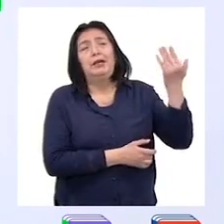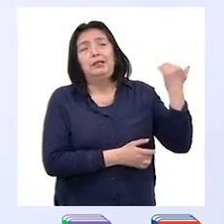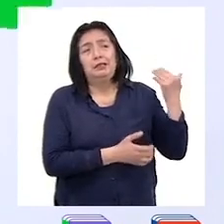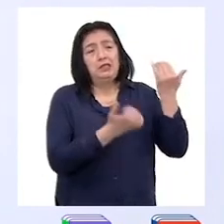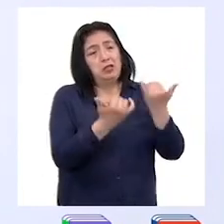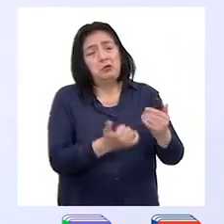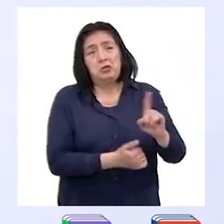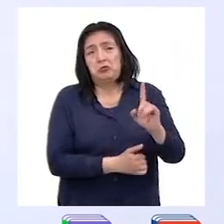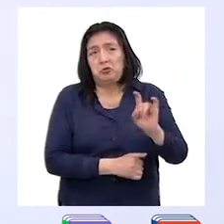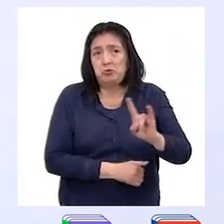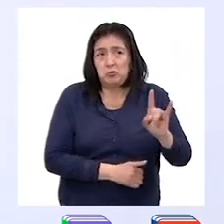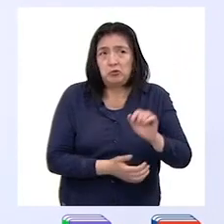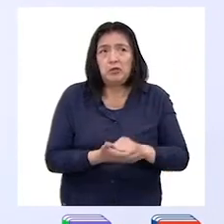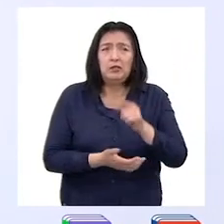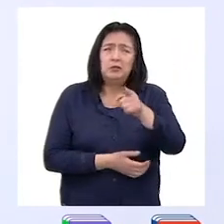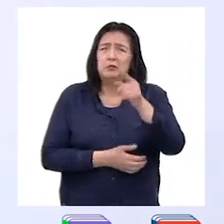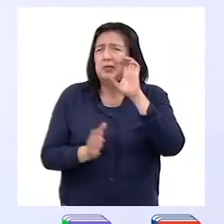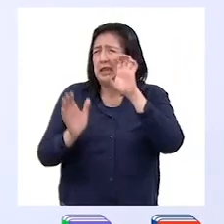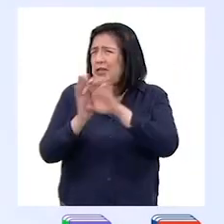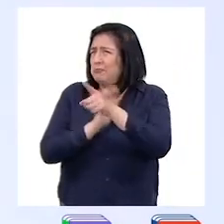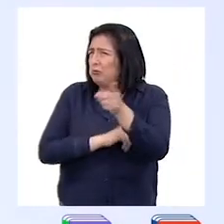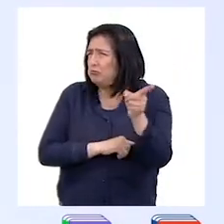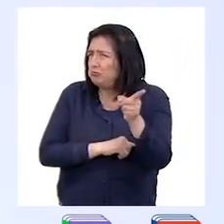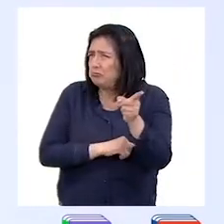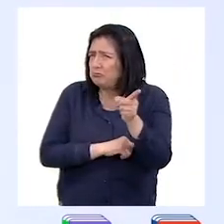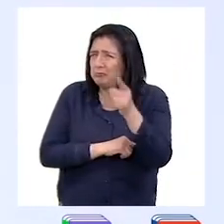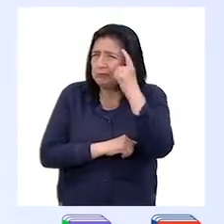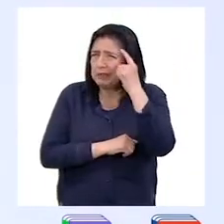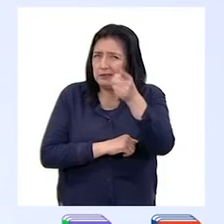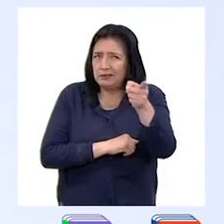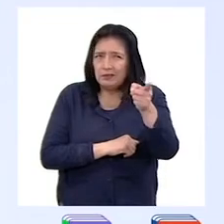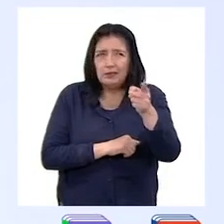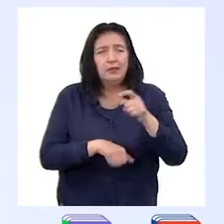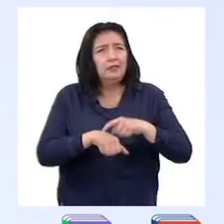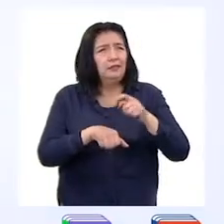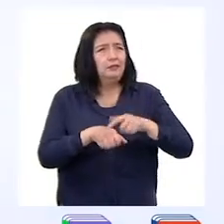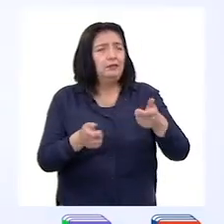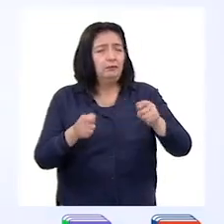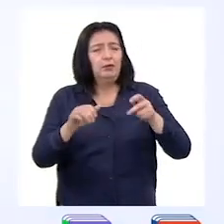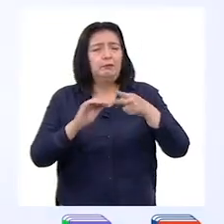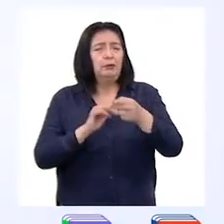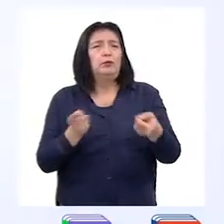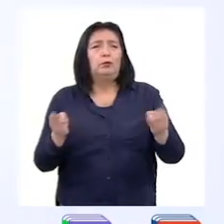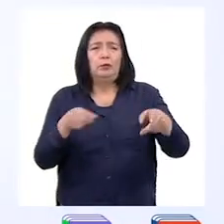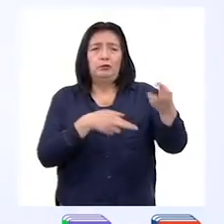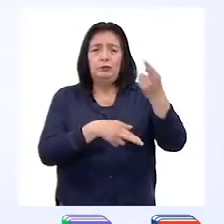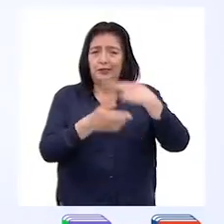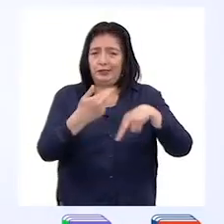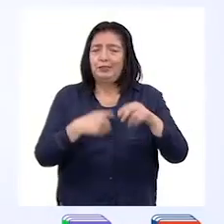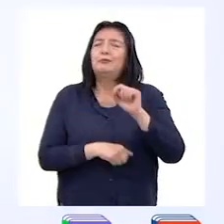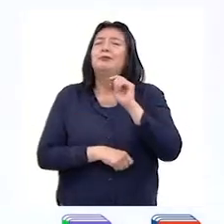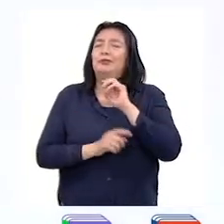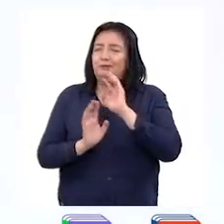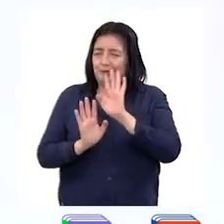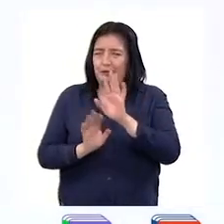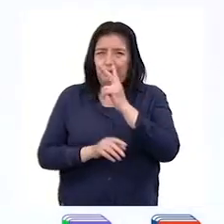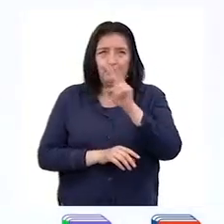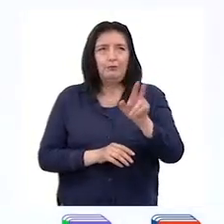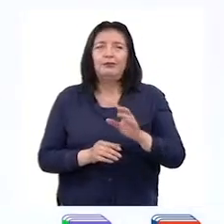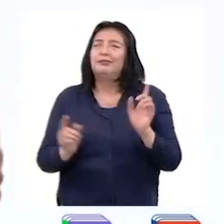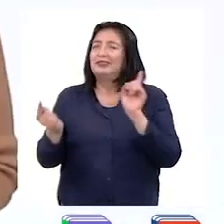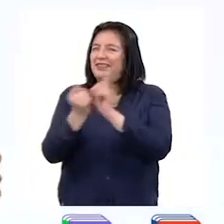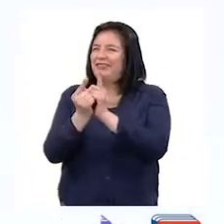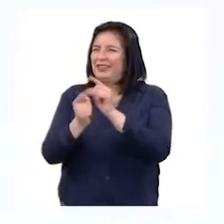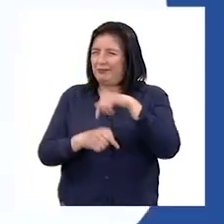y ahora no. ¿Se les ocurren ejemplos? Piénsenlo durante la pausa y al volver lo descubriremos. Nos